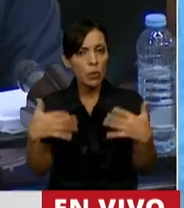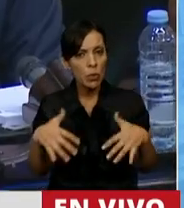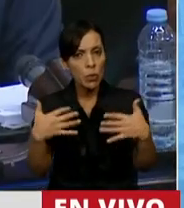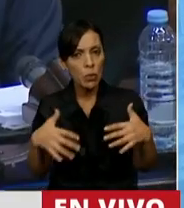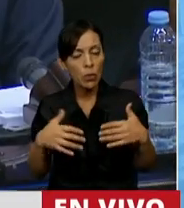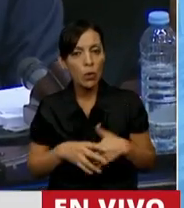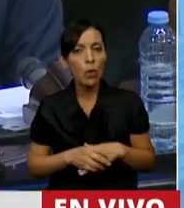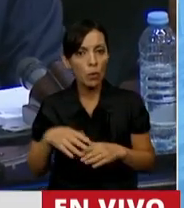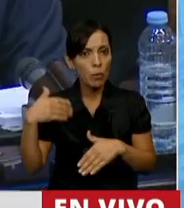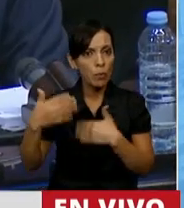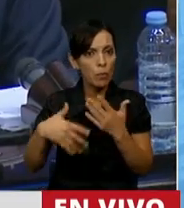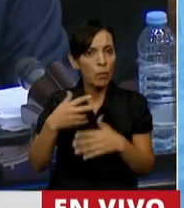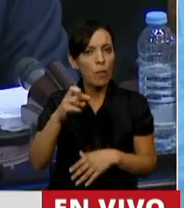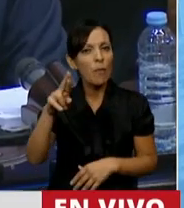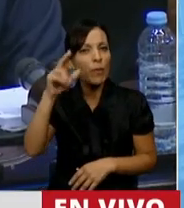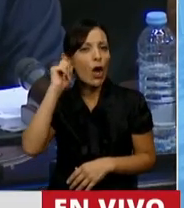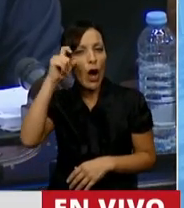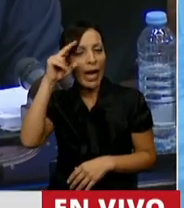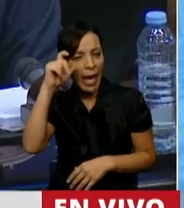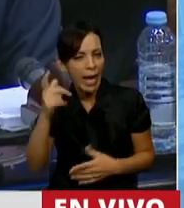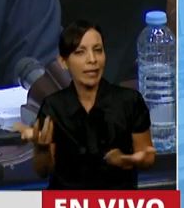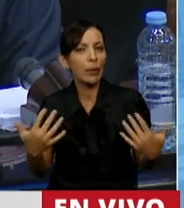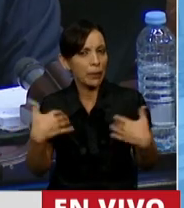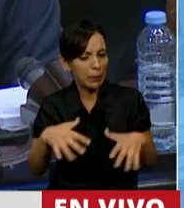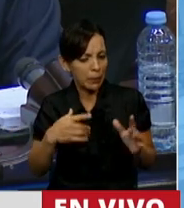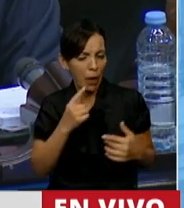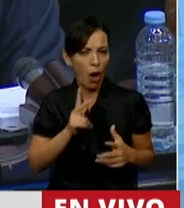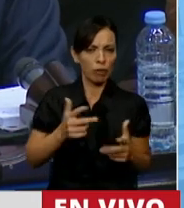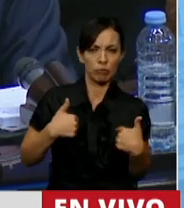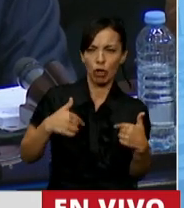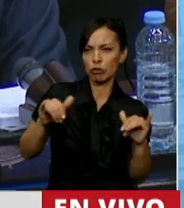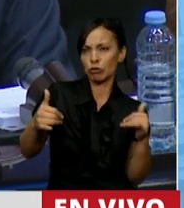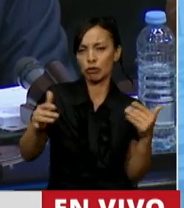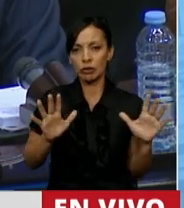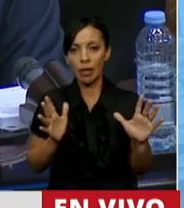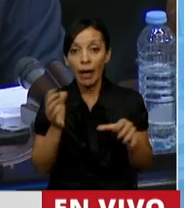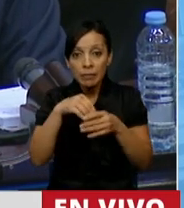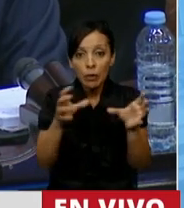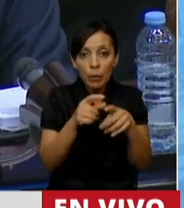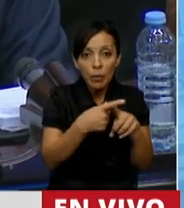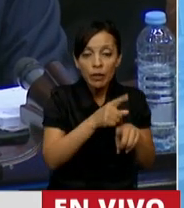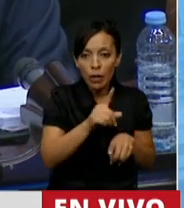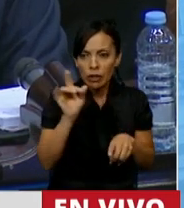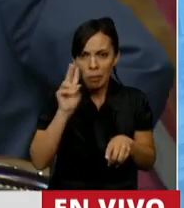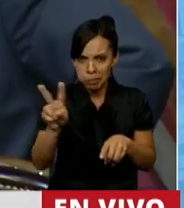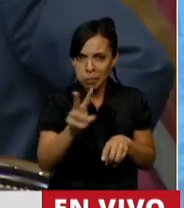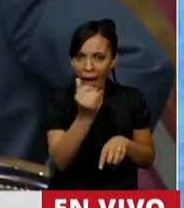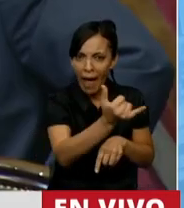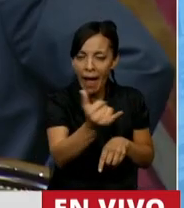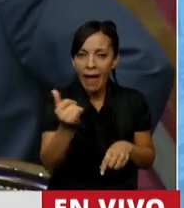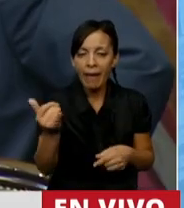veo mucho progre, autodefinido como progre, no solamente en un espacio político, sino que lo veo en muchos partidos políticos,